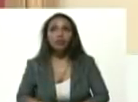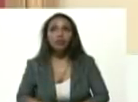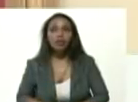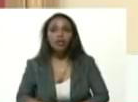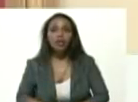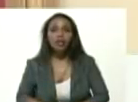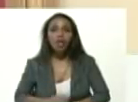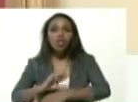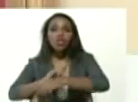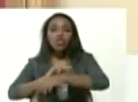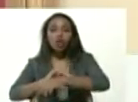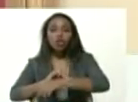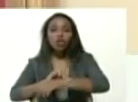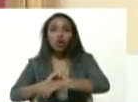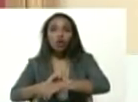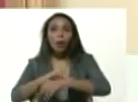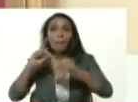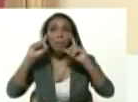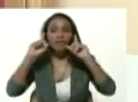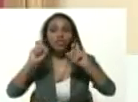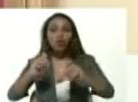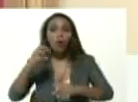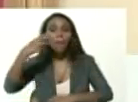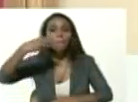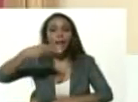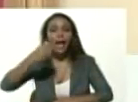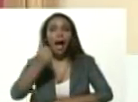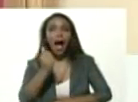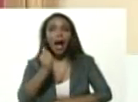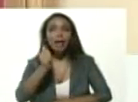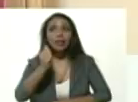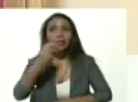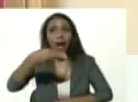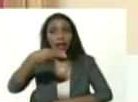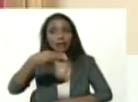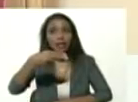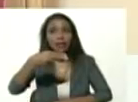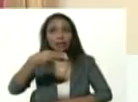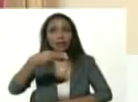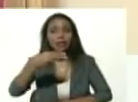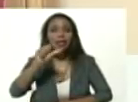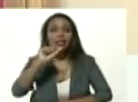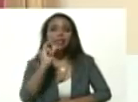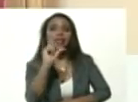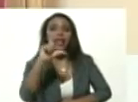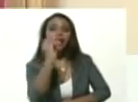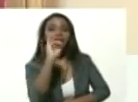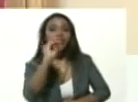Doctor profesor PH Sirio Quintero, especialista en nanotecnología.